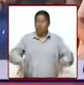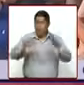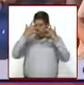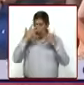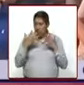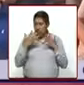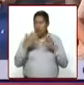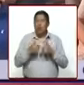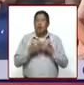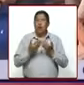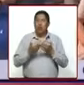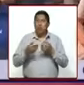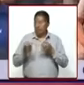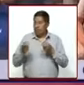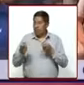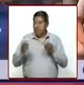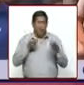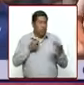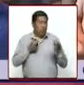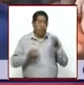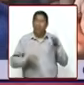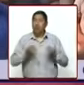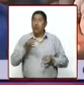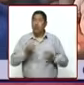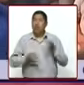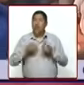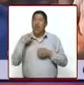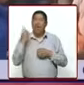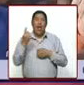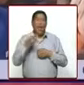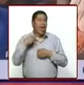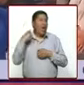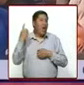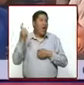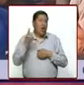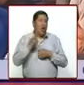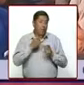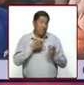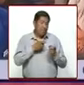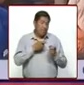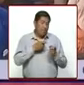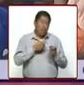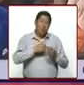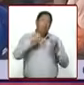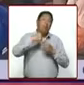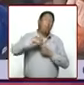Lamentablemente, la forma de administrar justicia en este país siempre ha favorecido